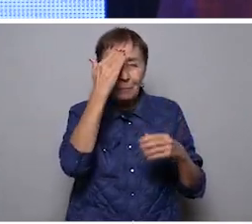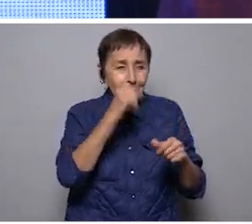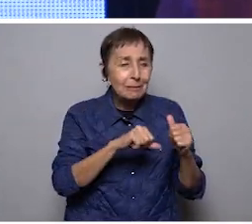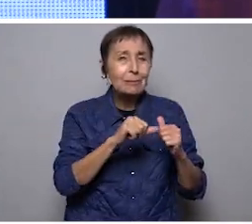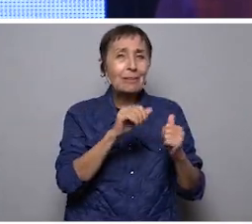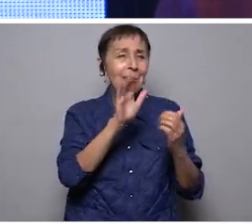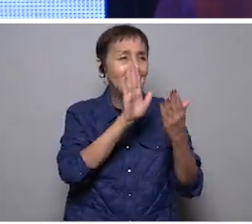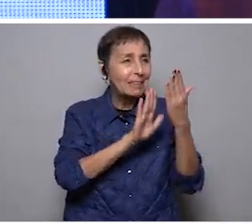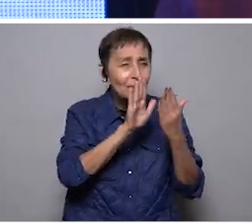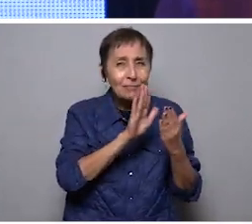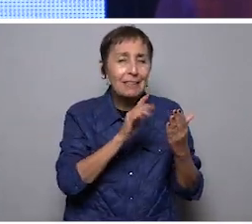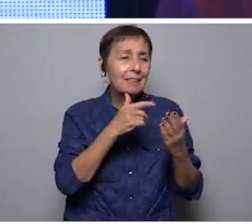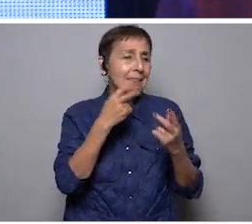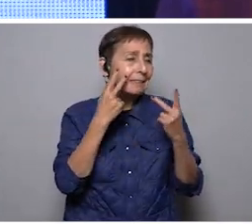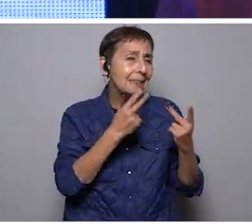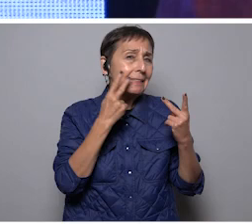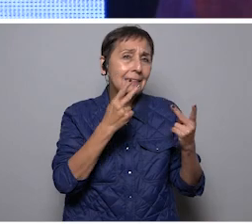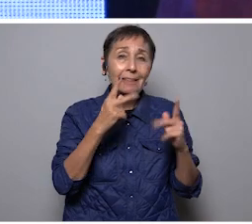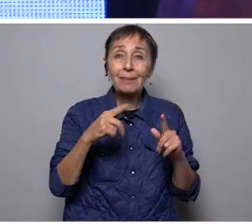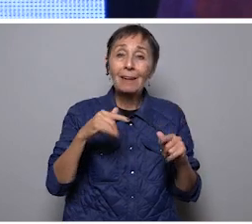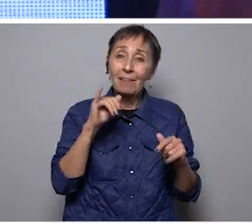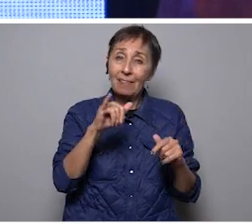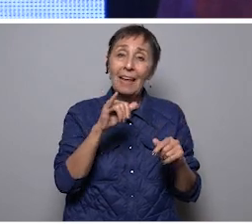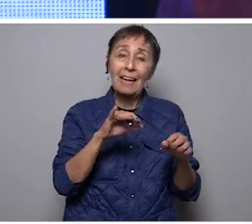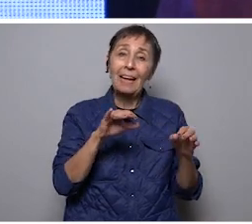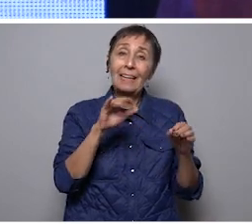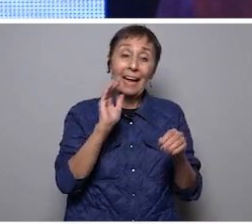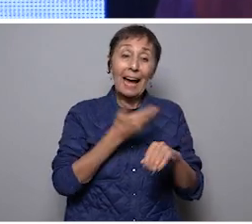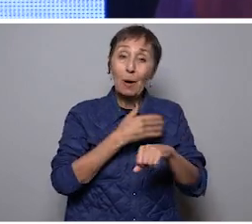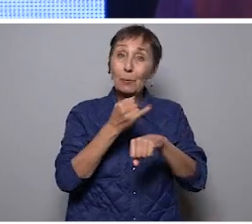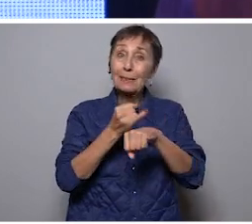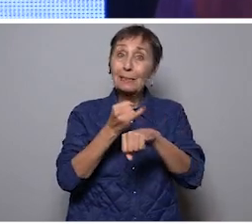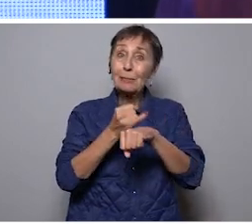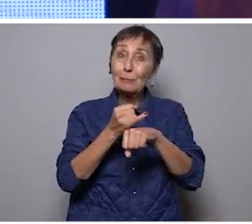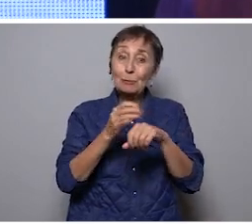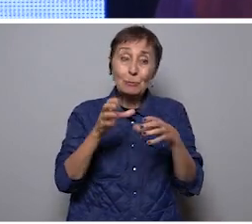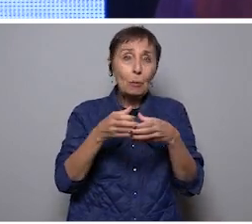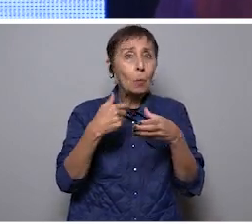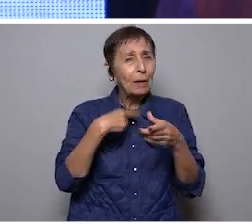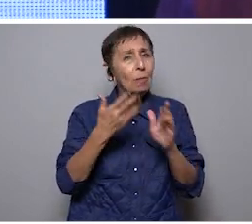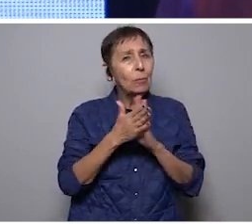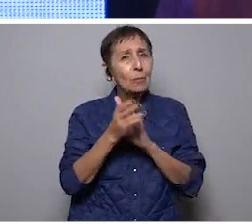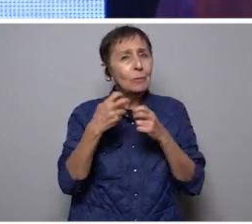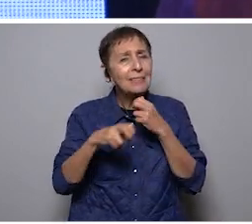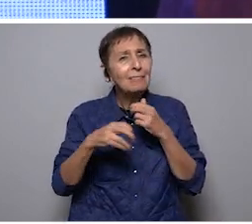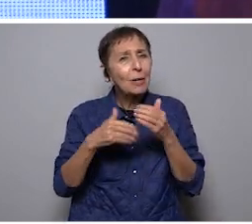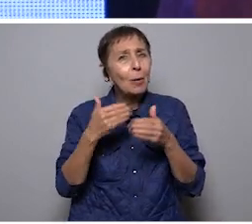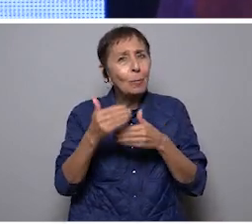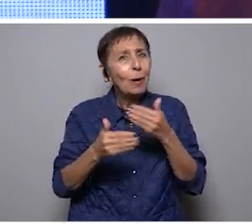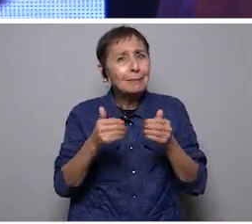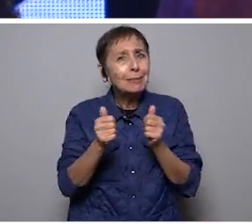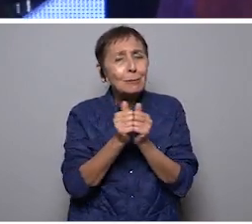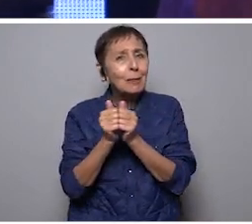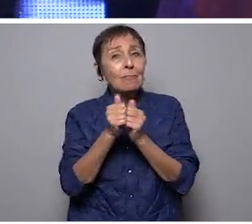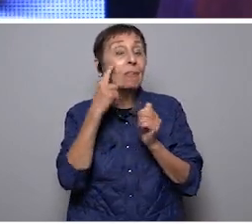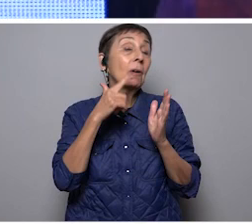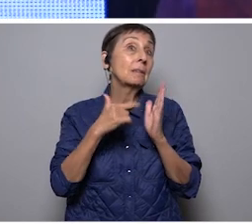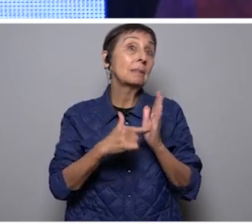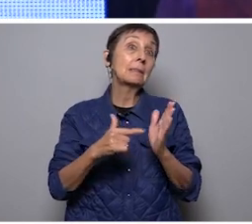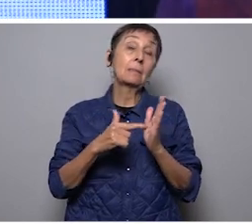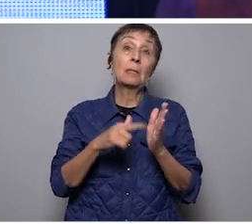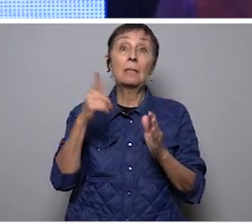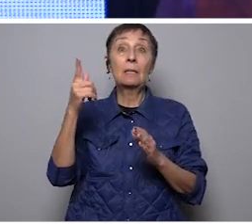la muestra en procesos difíciles por ejemplo eh digamos cuando estuvo digamos en